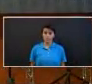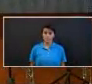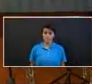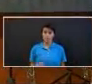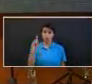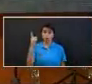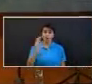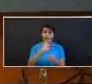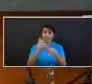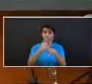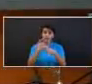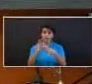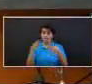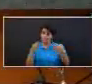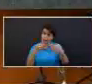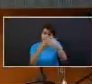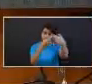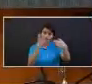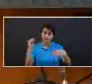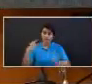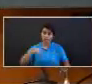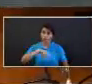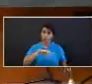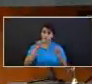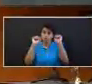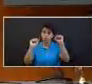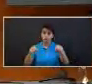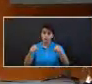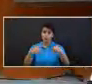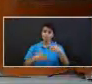Una de las cosas que impiden que nosotros podamos